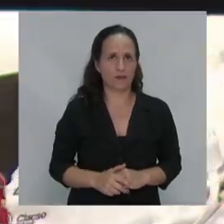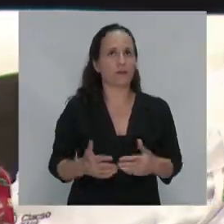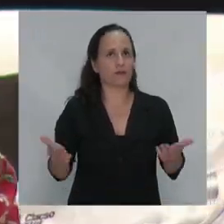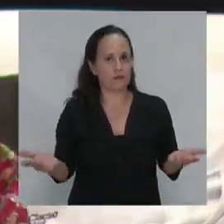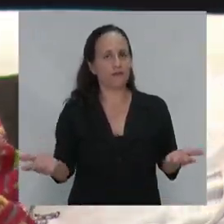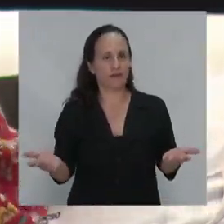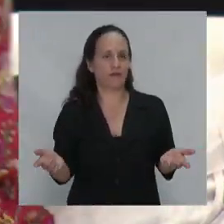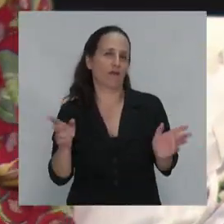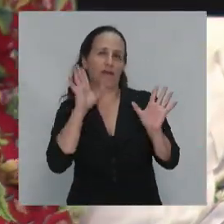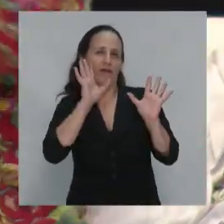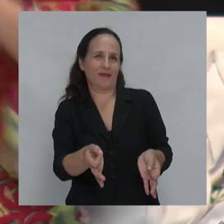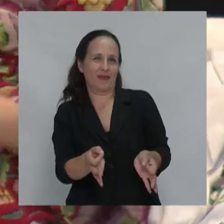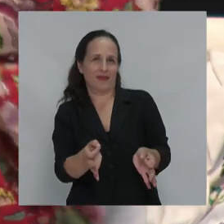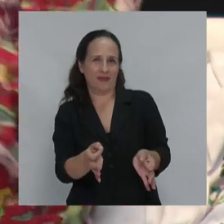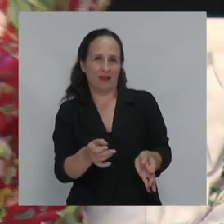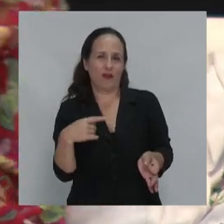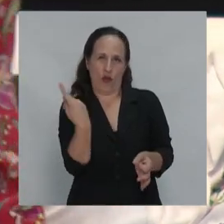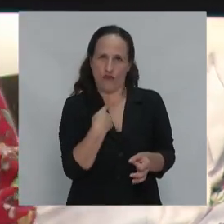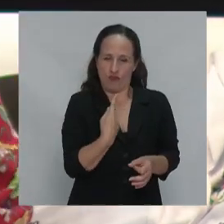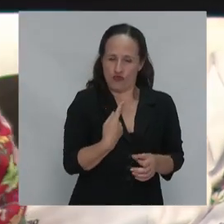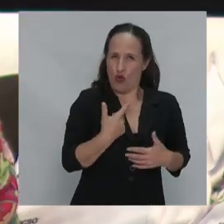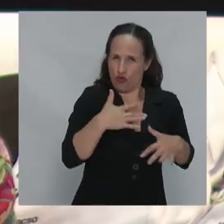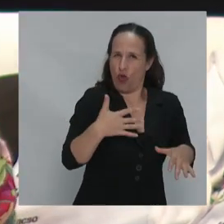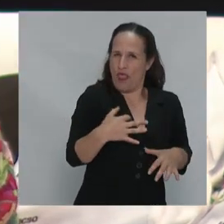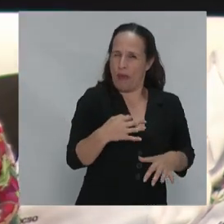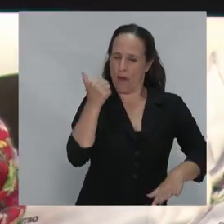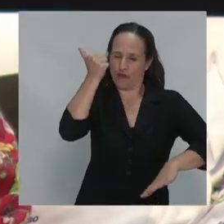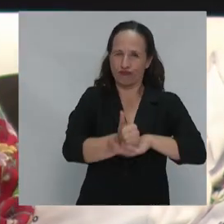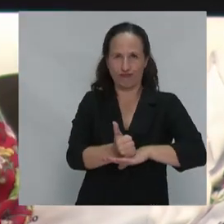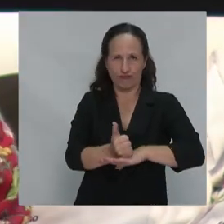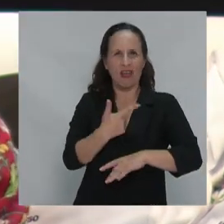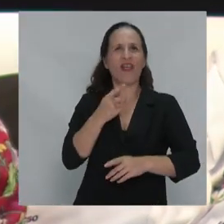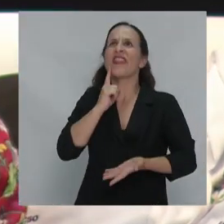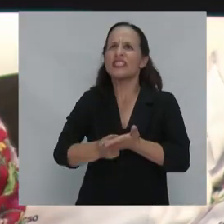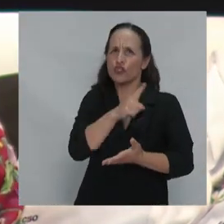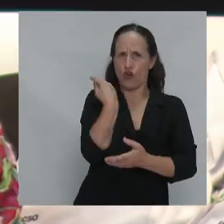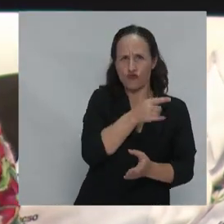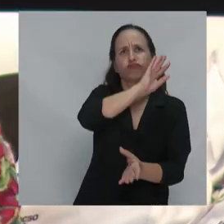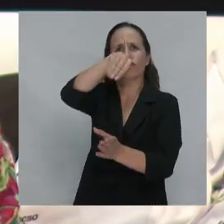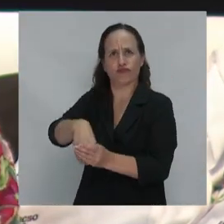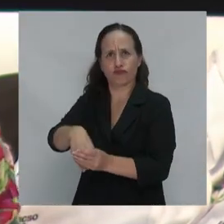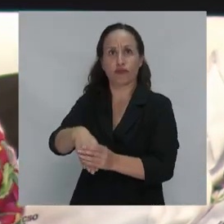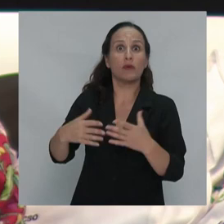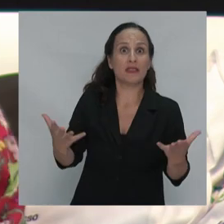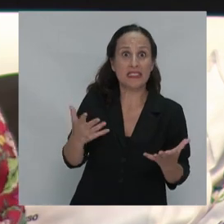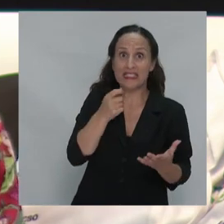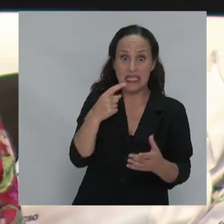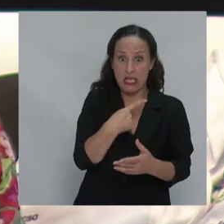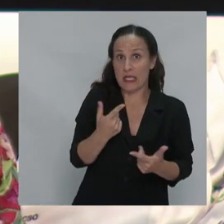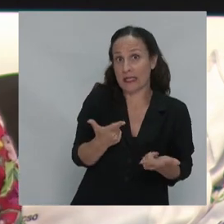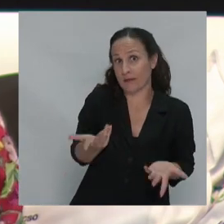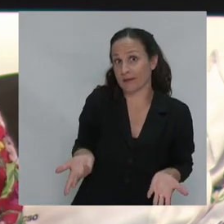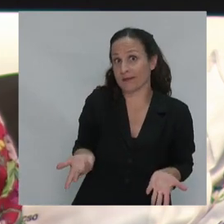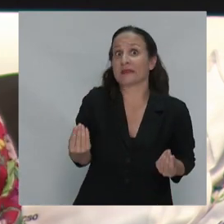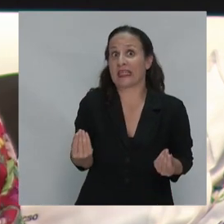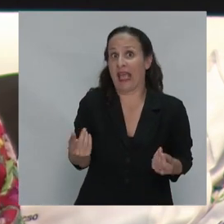Está claro que tenemos que estar ahí y ser parte de esas decisiones, porque si no, solo se nos puede ofrecer, y está